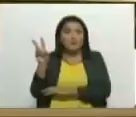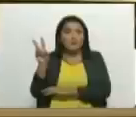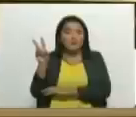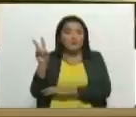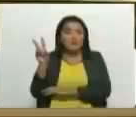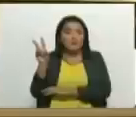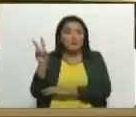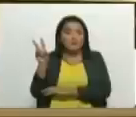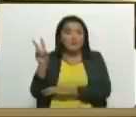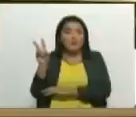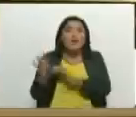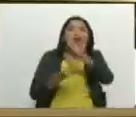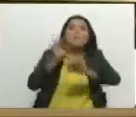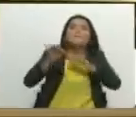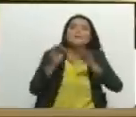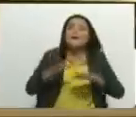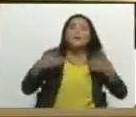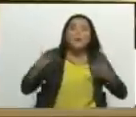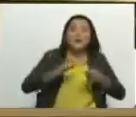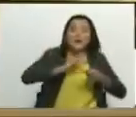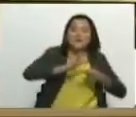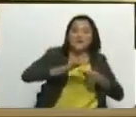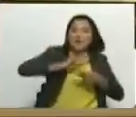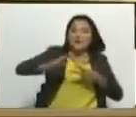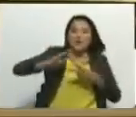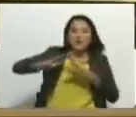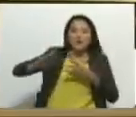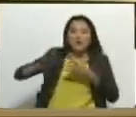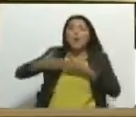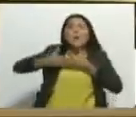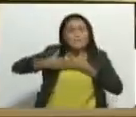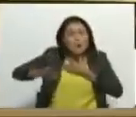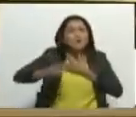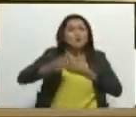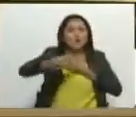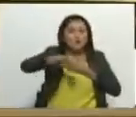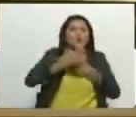son las sanciones, y pronto se va a enterar usted de cuáles son las sanciones que proponemos.